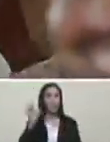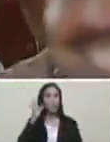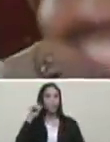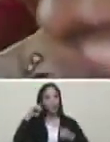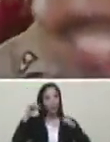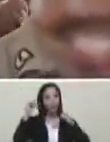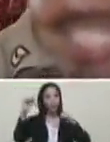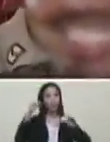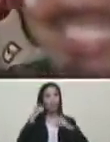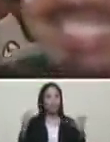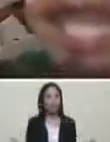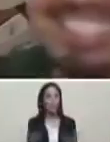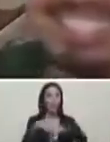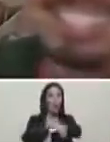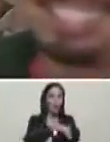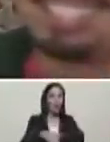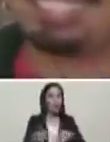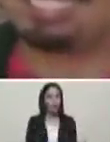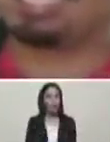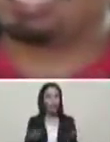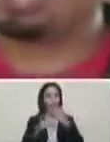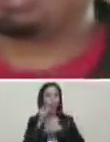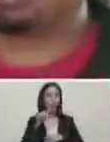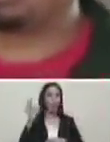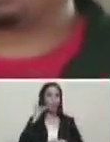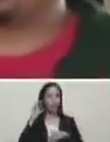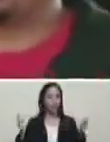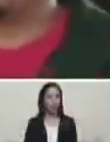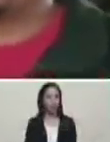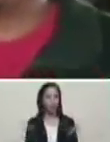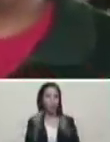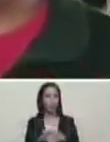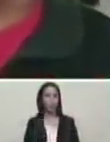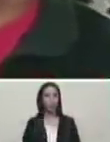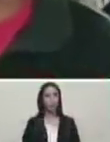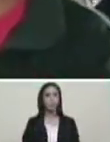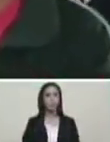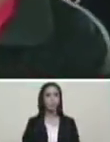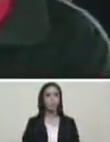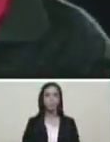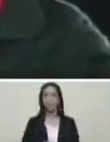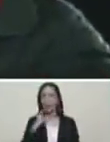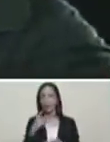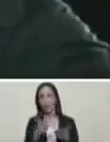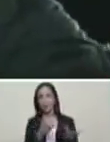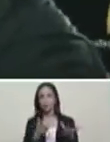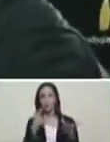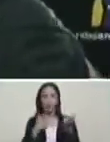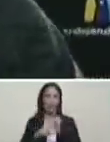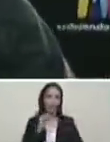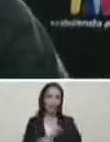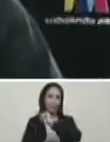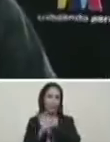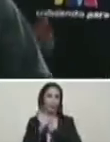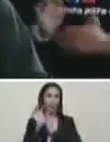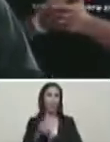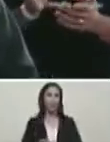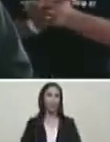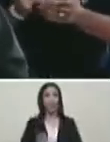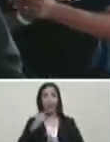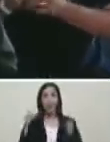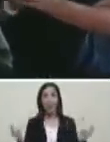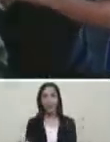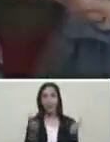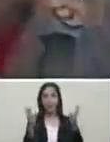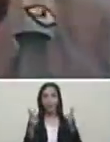¡A la calle, miliciana! ¡A la carga! ¡A la batalla! Y a la victoria